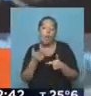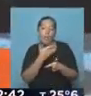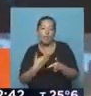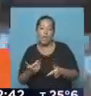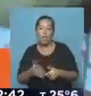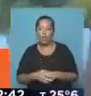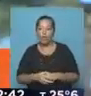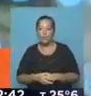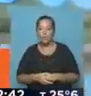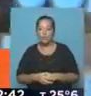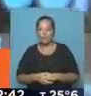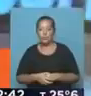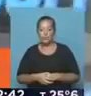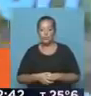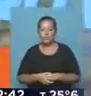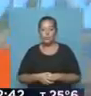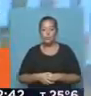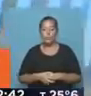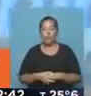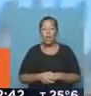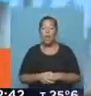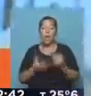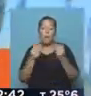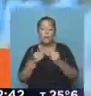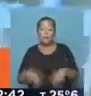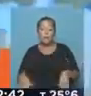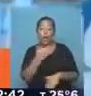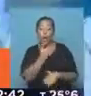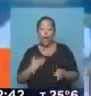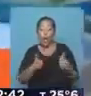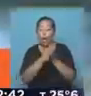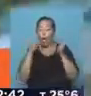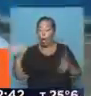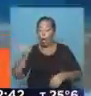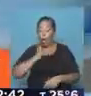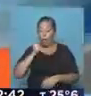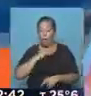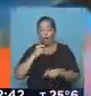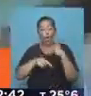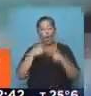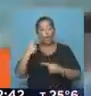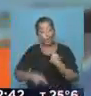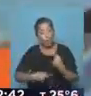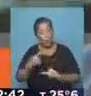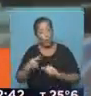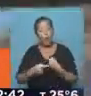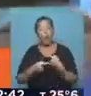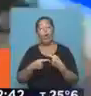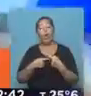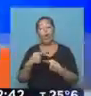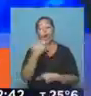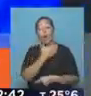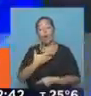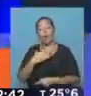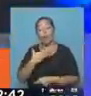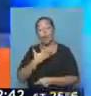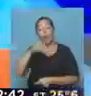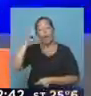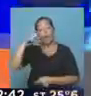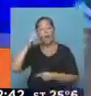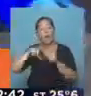política de estado que empezó como dice ruo en la dictadura se mantuvo en el gobierno de sarn en el gobierno de Fernando Enrique en el gobierno de Lula con la